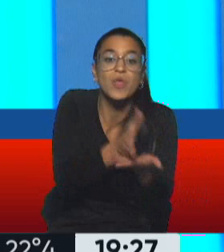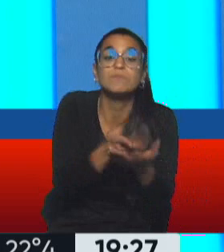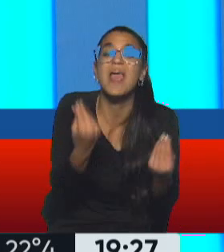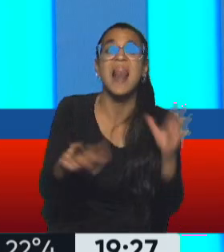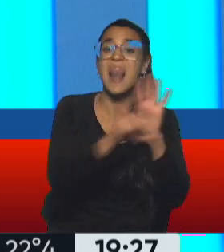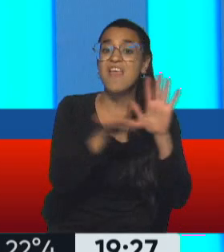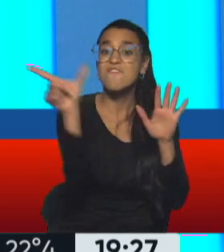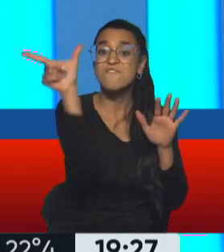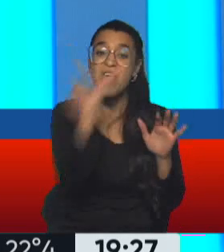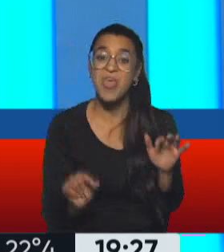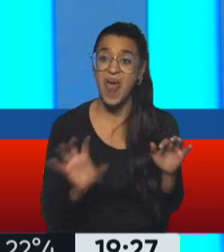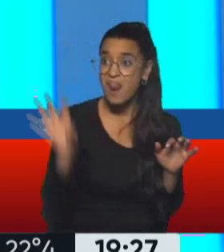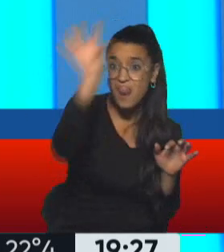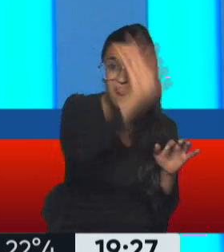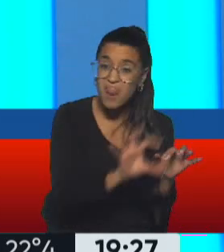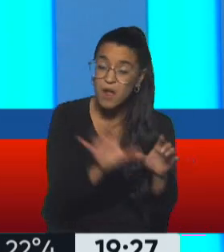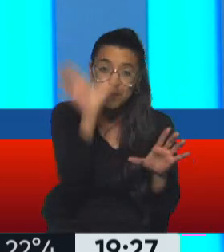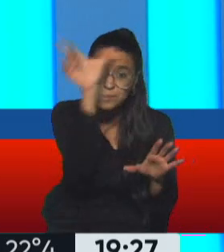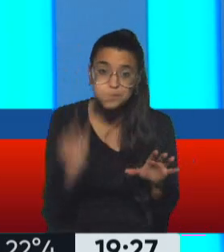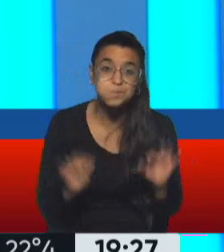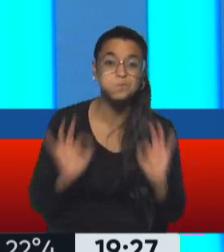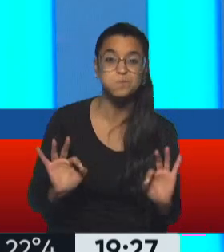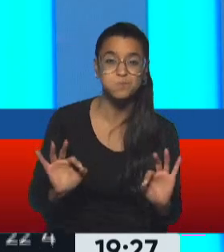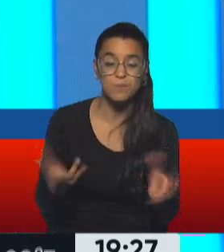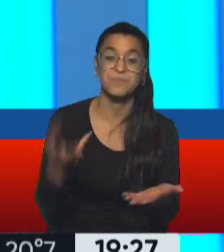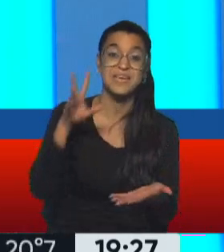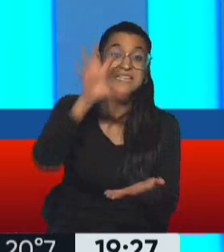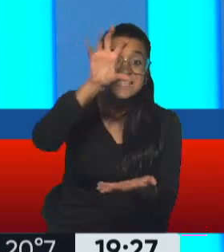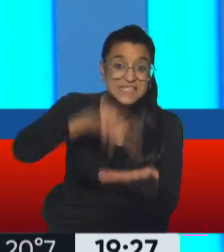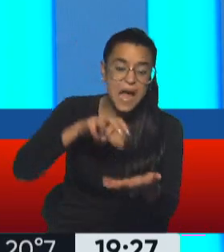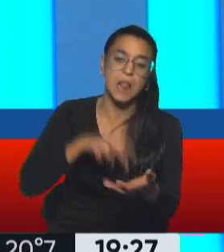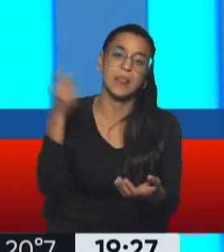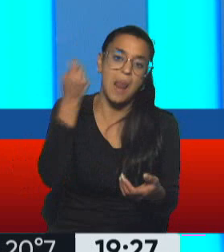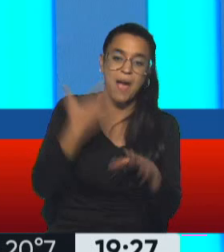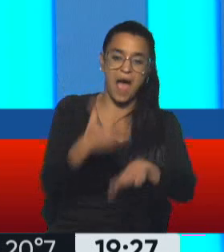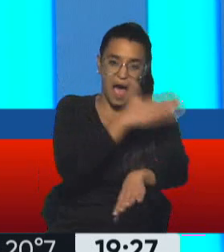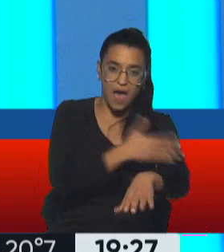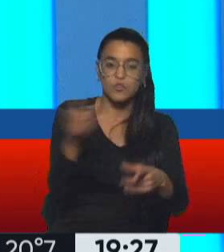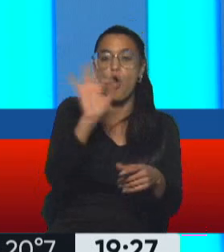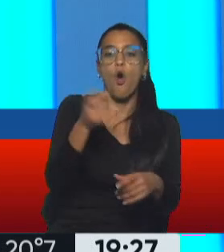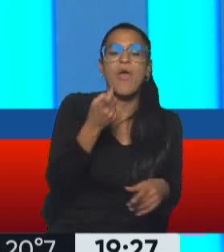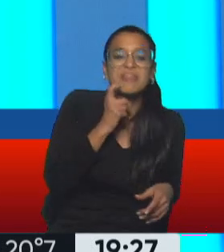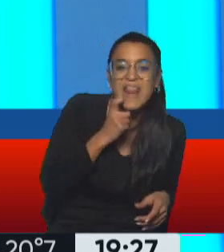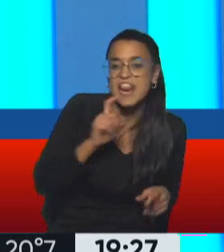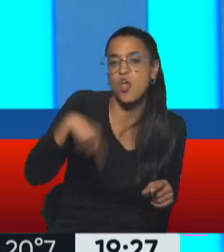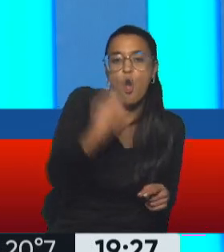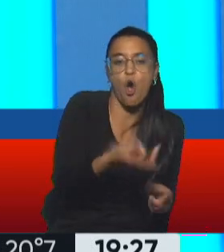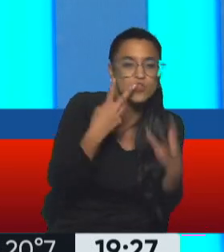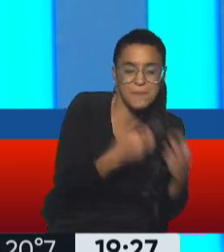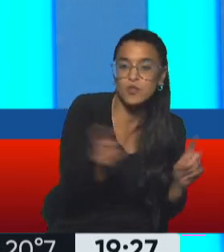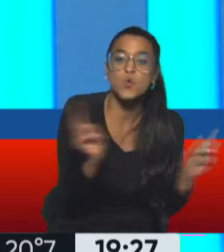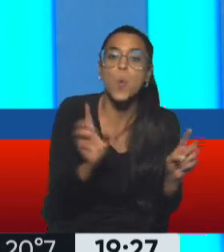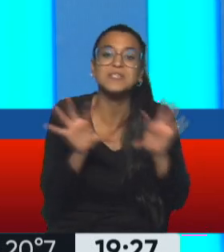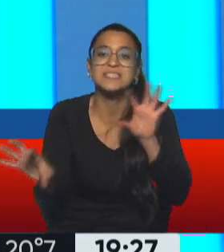federal, la ley tiene alcance en todo el país. Es decir, Salta, ni La Pampa antes, ni Entre Ríos con otro fallo, no son